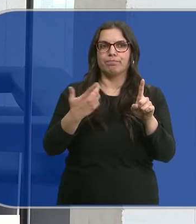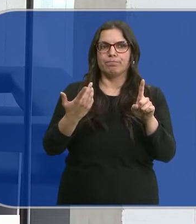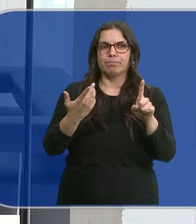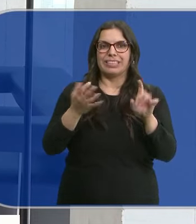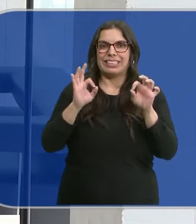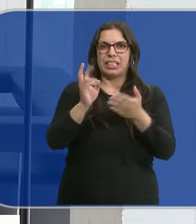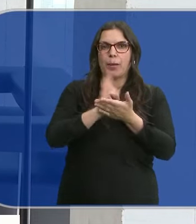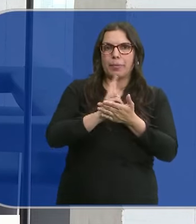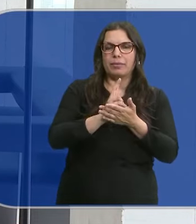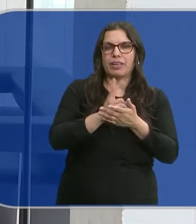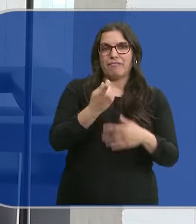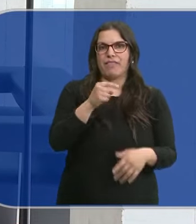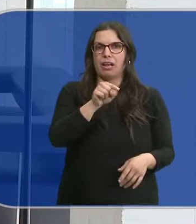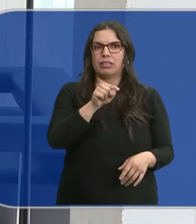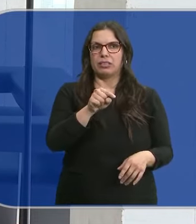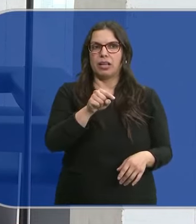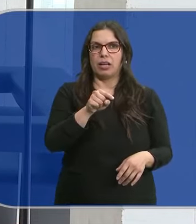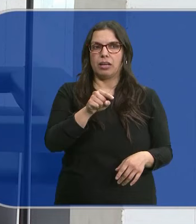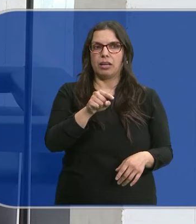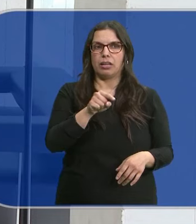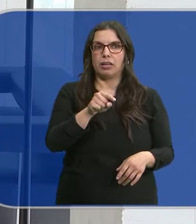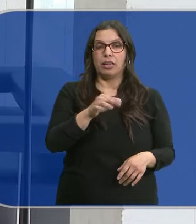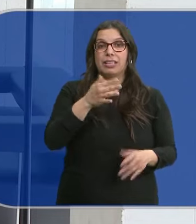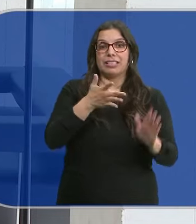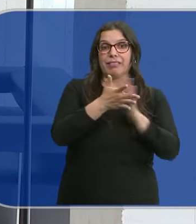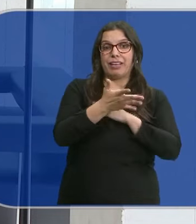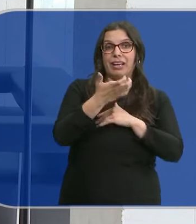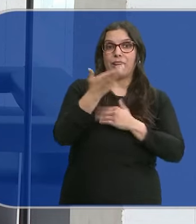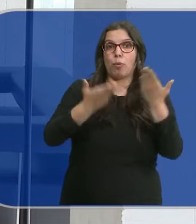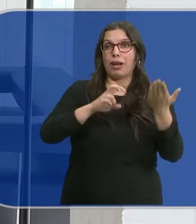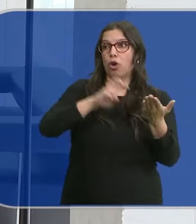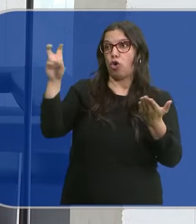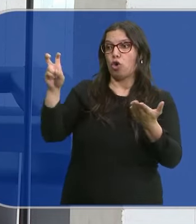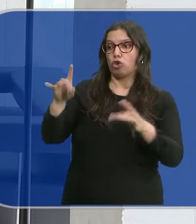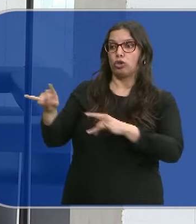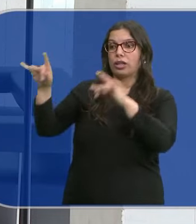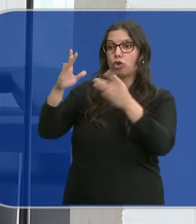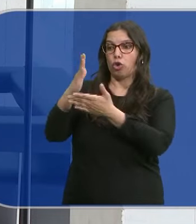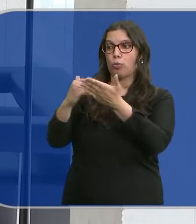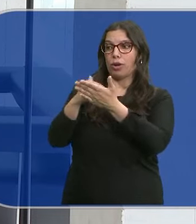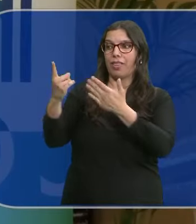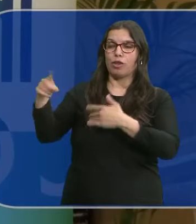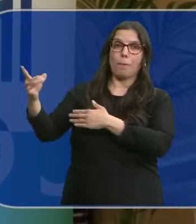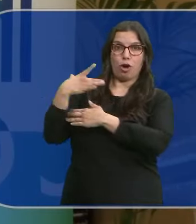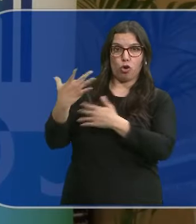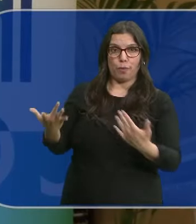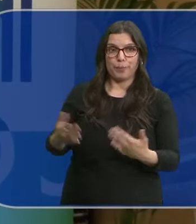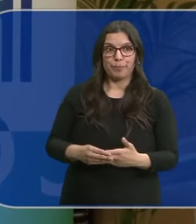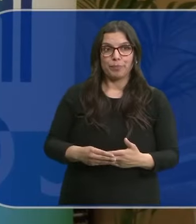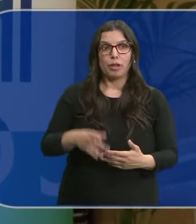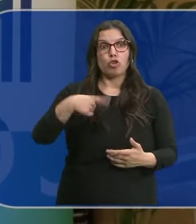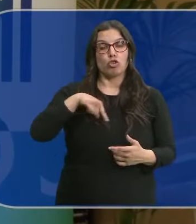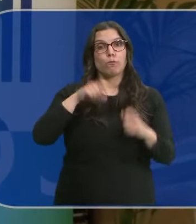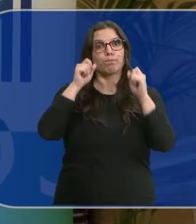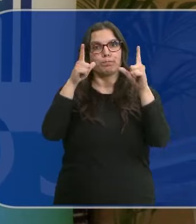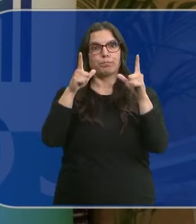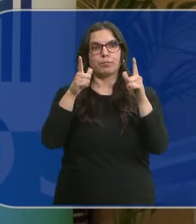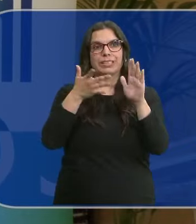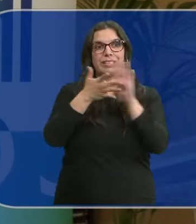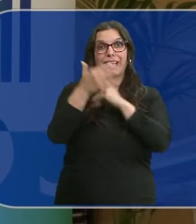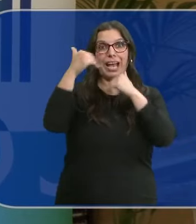de epilepsia y estamos en inferioridad de condiciones con otras comunidades. Percibimos que hay una